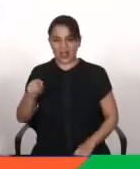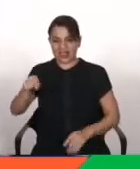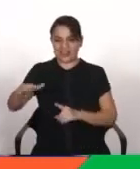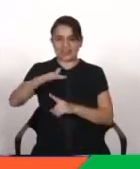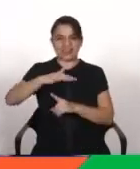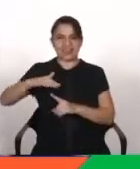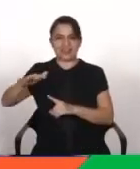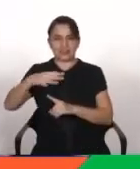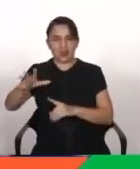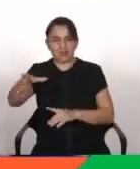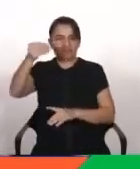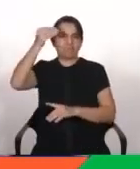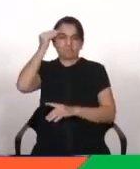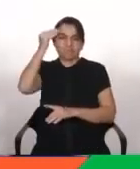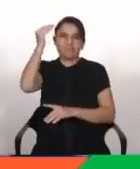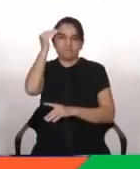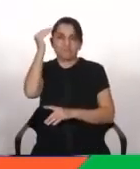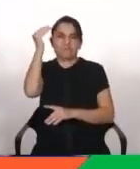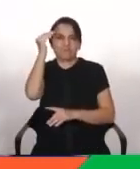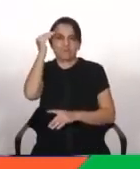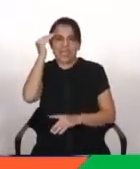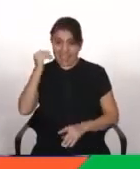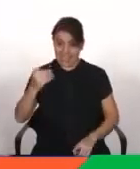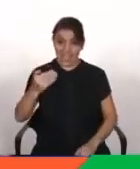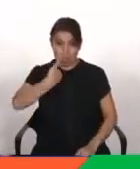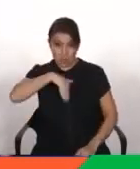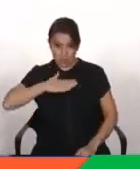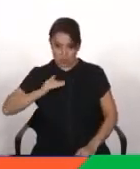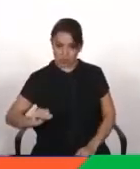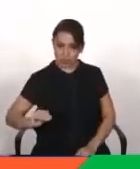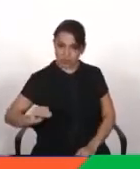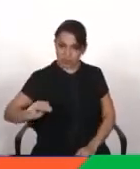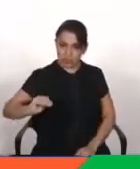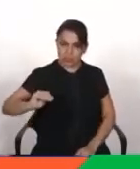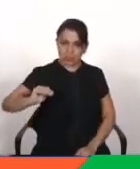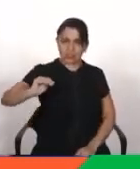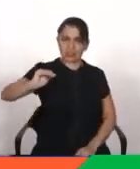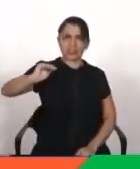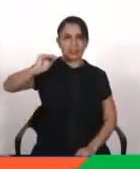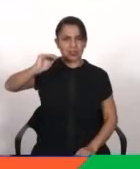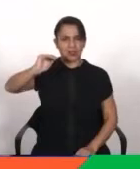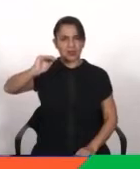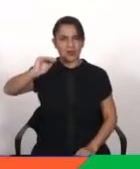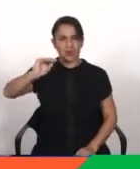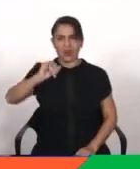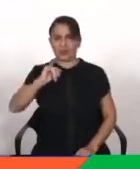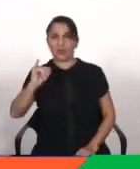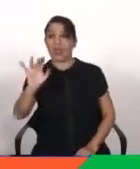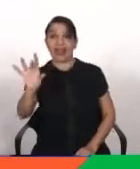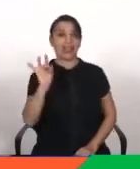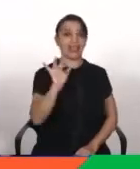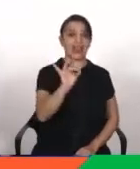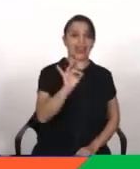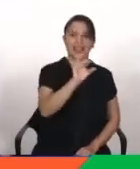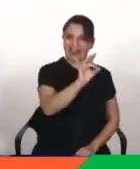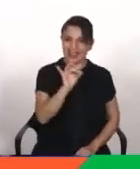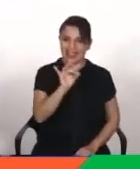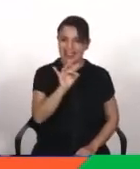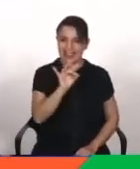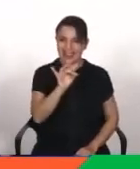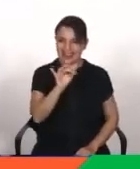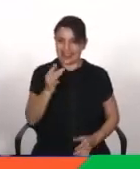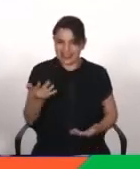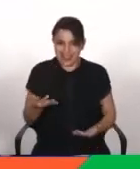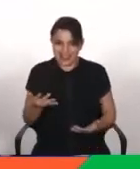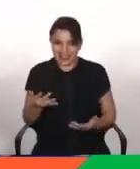caminos, desde que somos chicos, de que tenemos que elegir, por ejemplo, estas cosas en la media. Y bueno, y después, durante